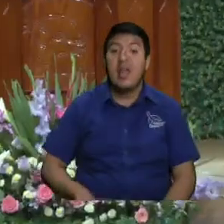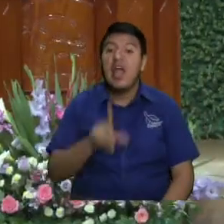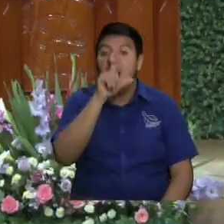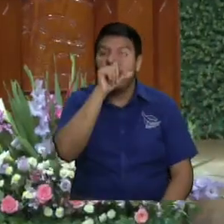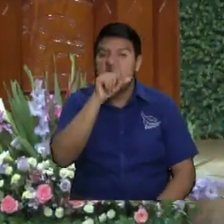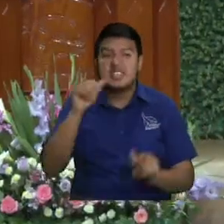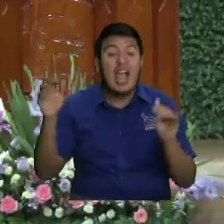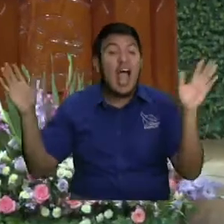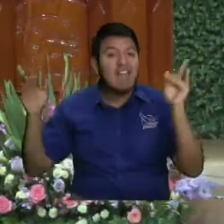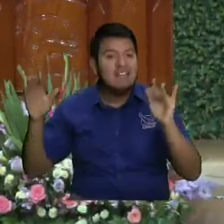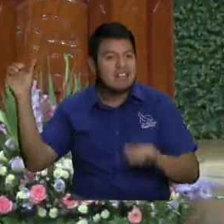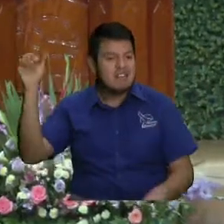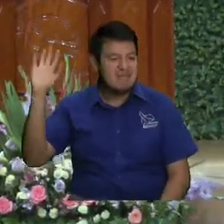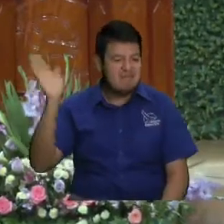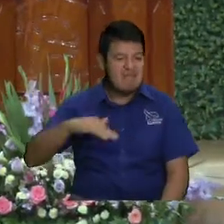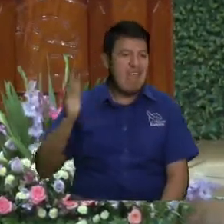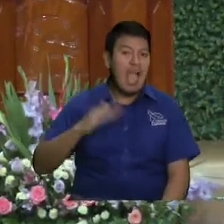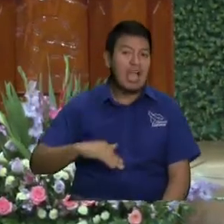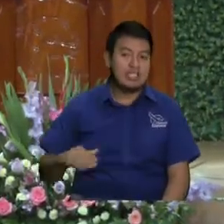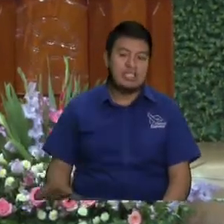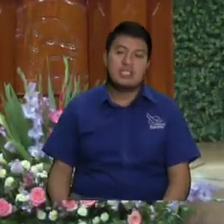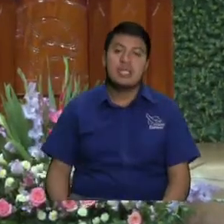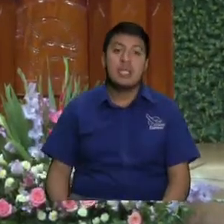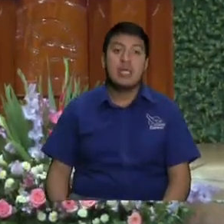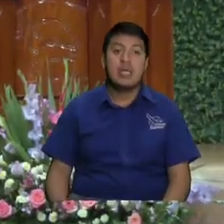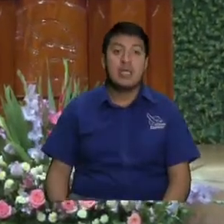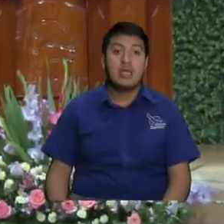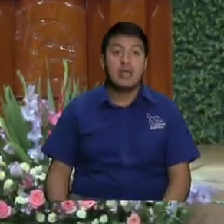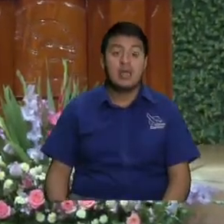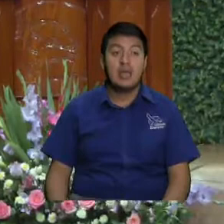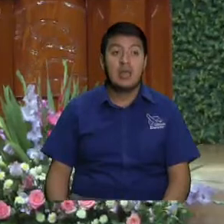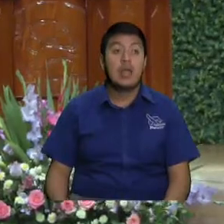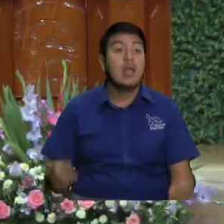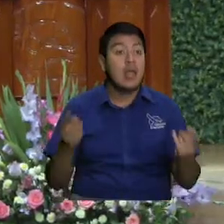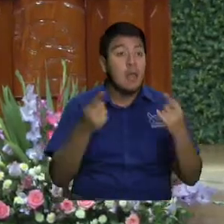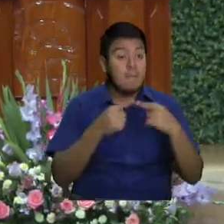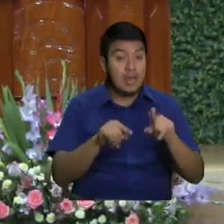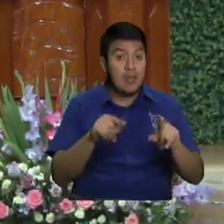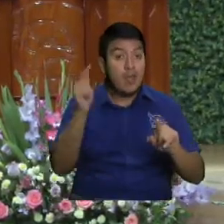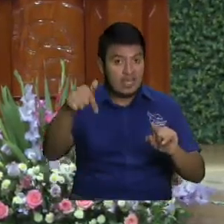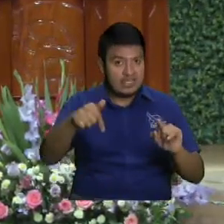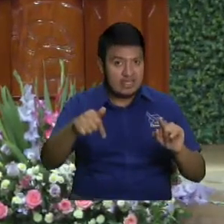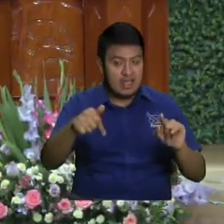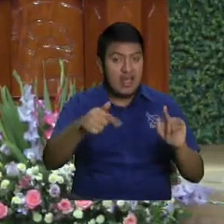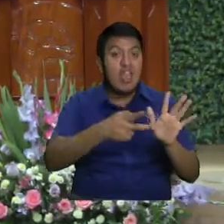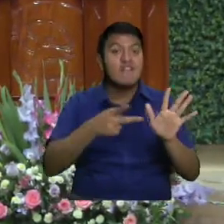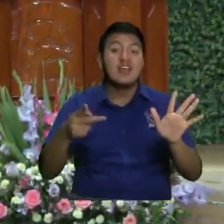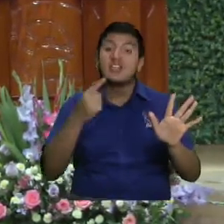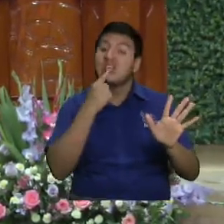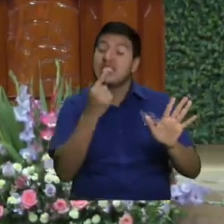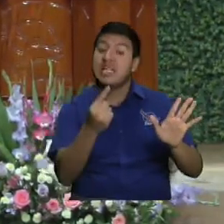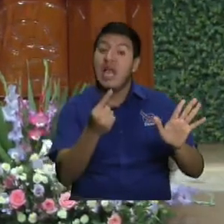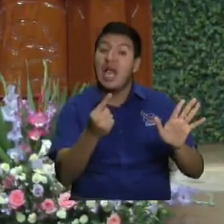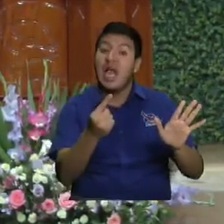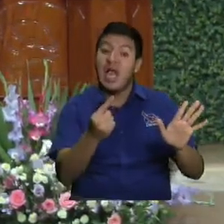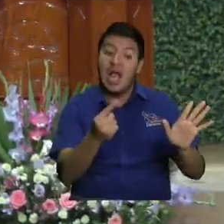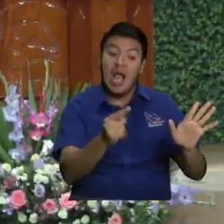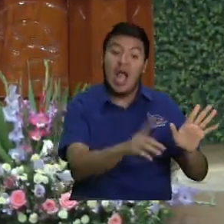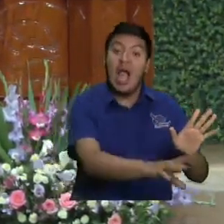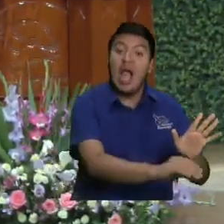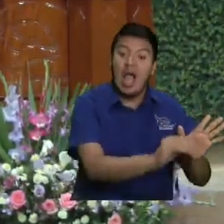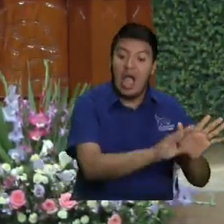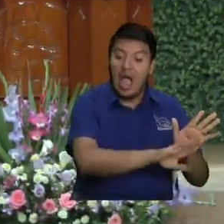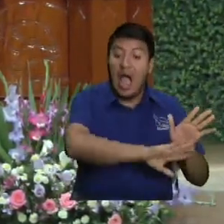lo que podía hacer. Pero esta versión dice que los apartaba. Entonces yo le quiero preguntar una cosa.